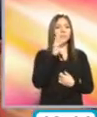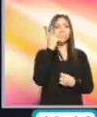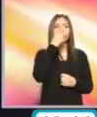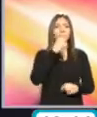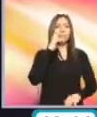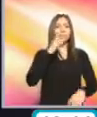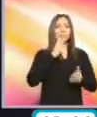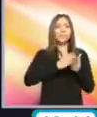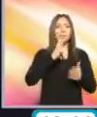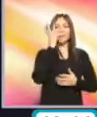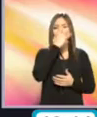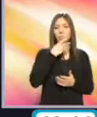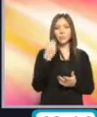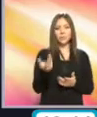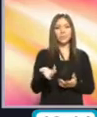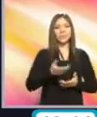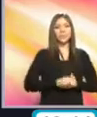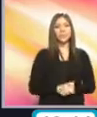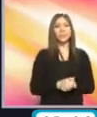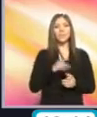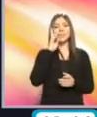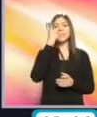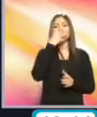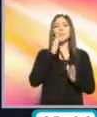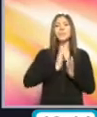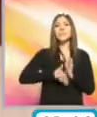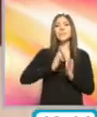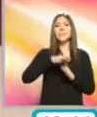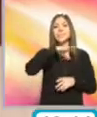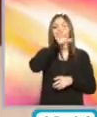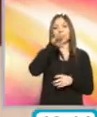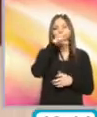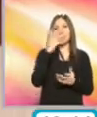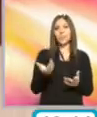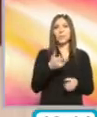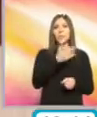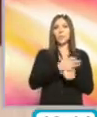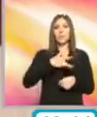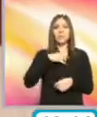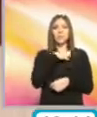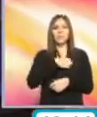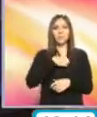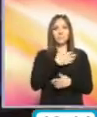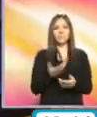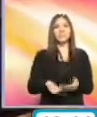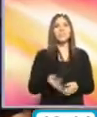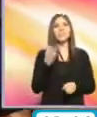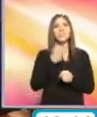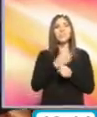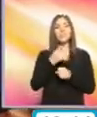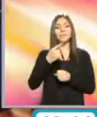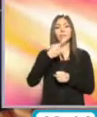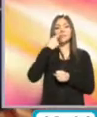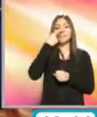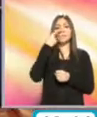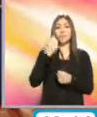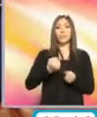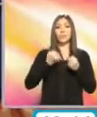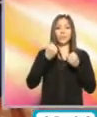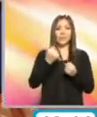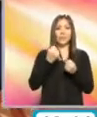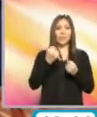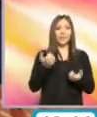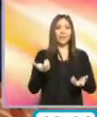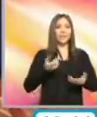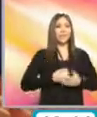Qué está. bonito, Dios Qué mío. bonita me quedó la cebolla. Hoy, picada. hoy vienes con energía, Ay, compañeros. está fuerte, pero ¿Qué fuerte. tal? ¿Qué